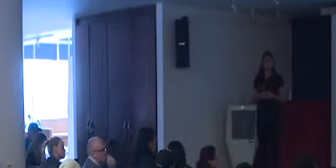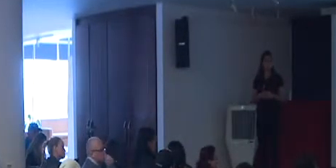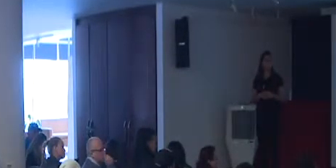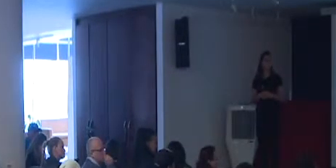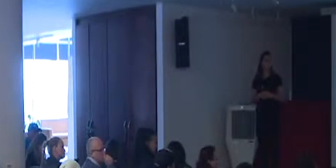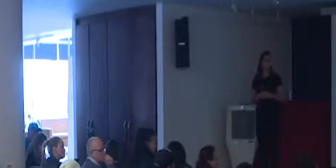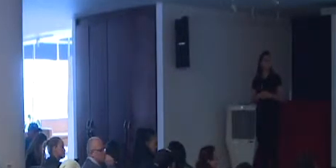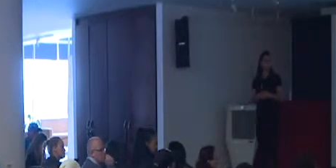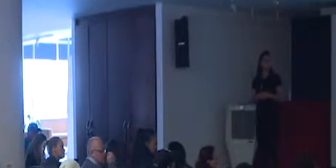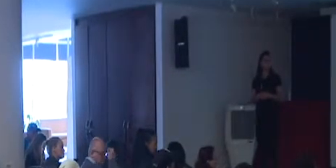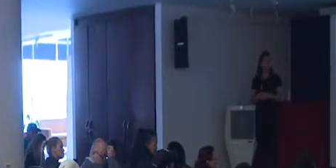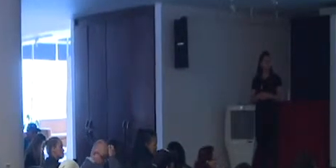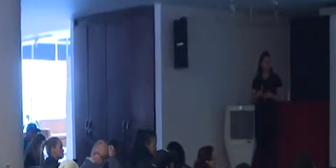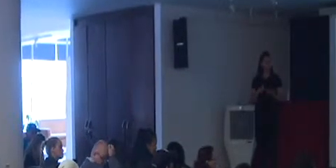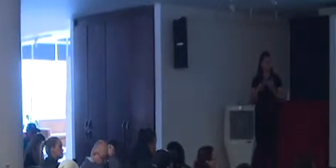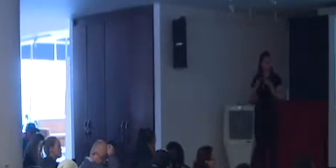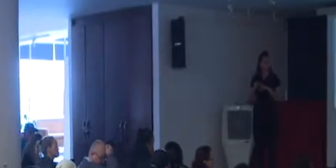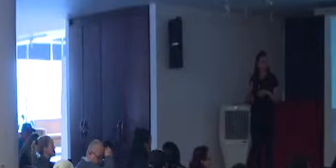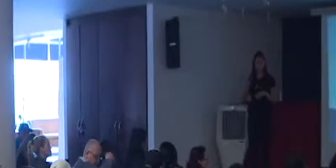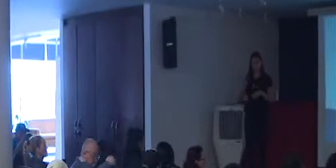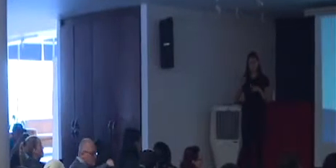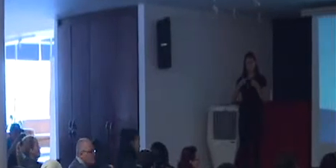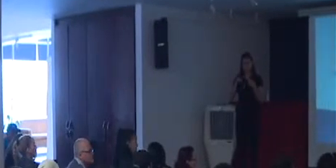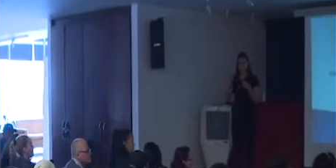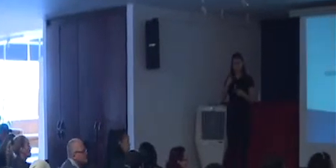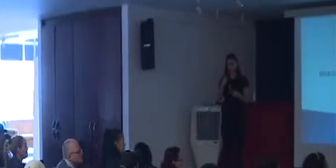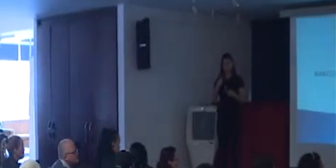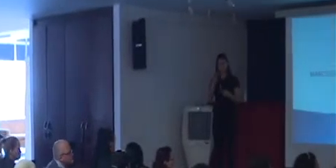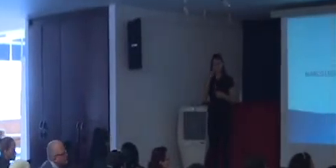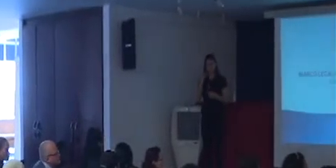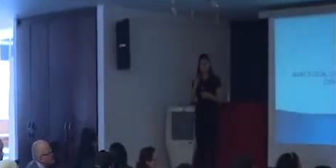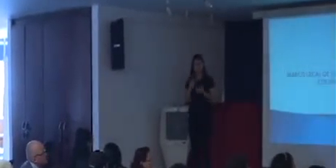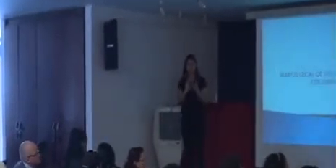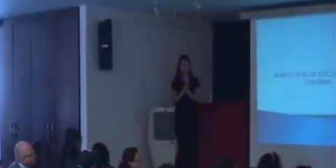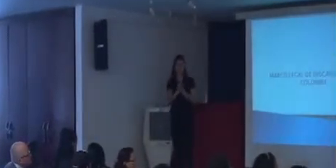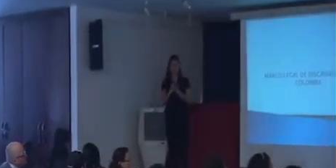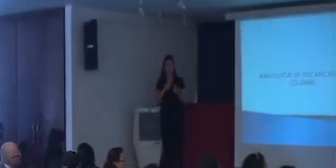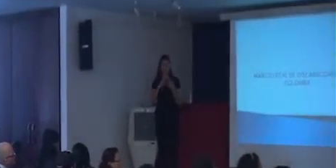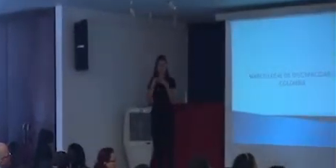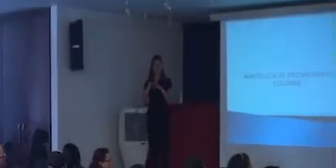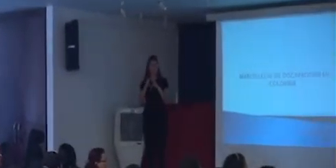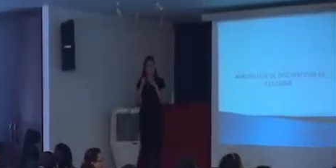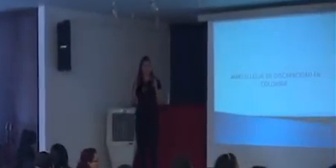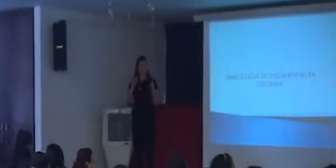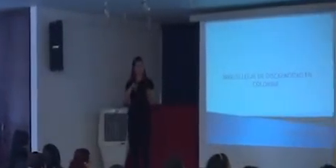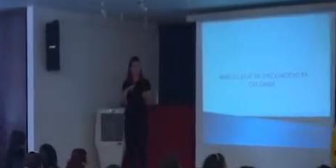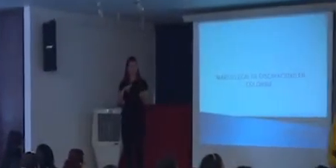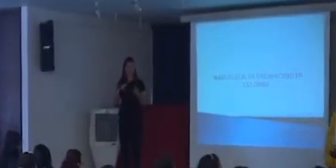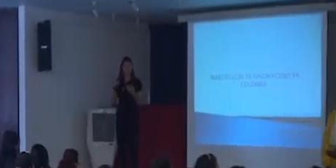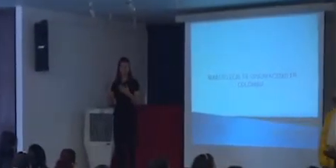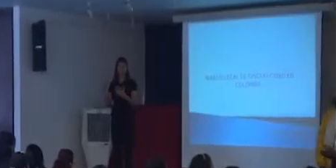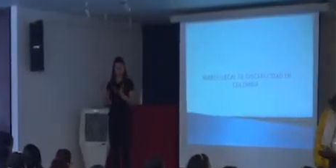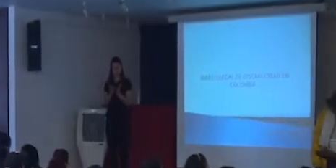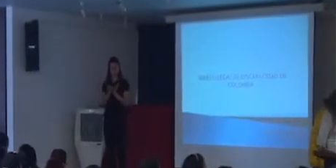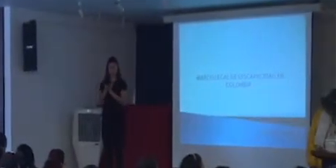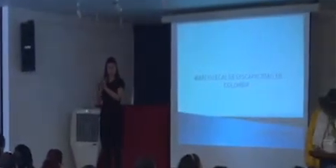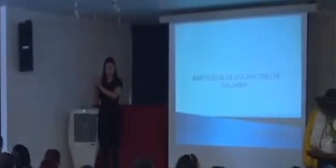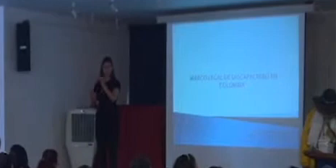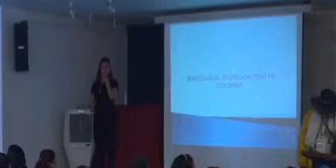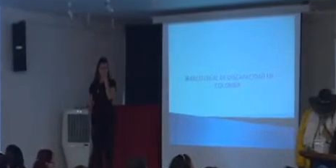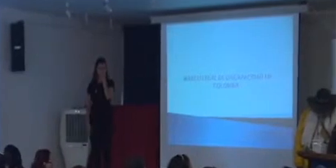Entonces, bueno, con respecto a la primera pregunta que me hacía la señora sobre el asunto de la educación, bueno, de plano